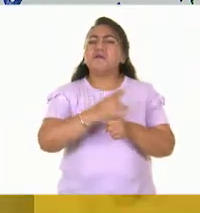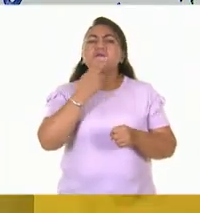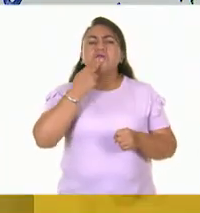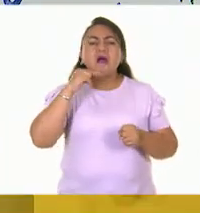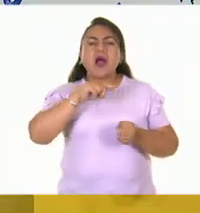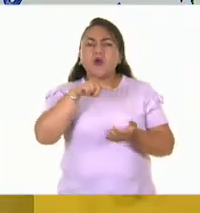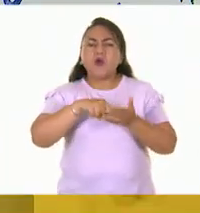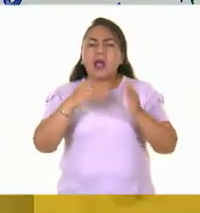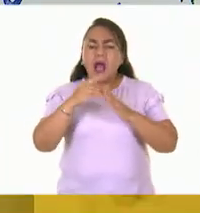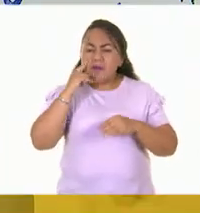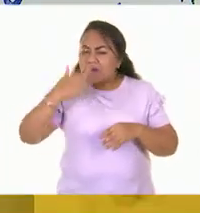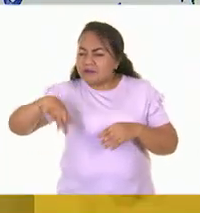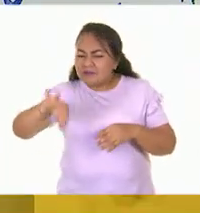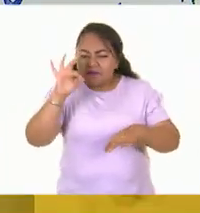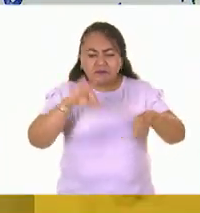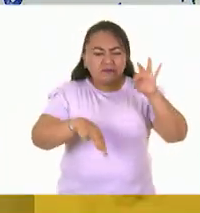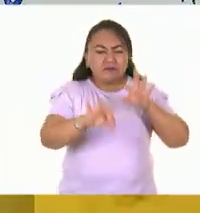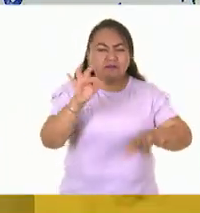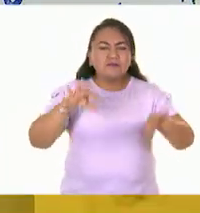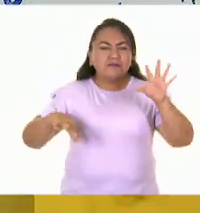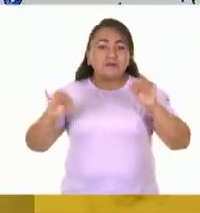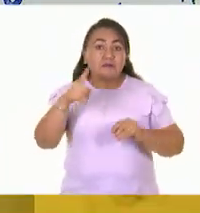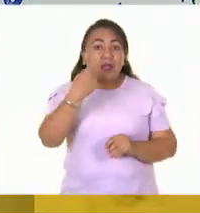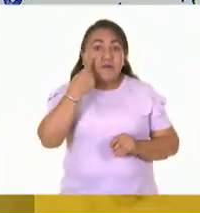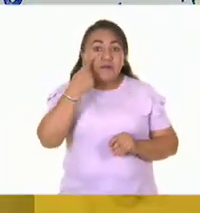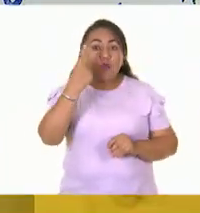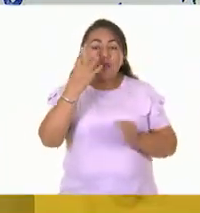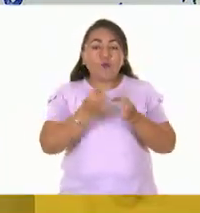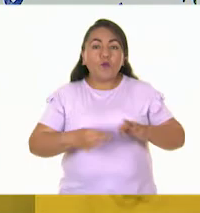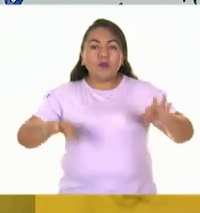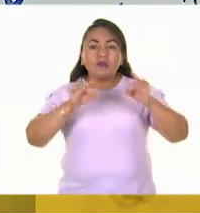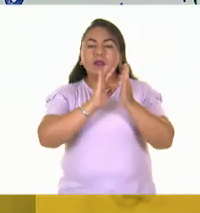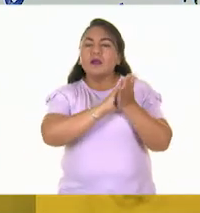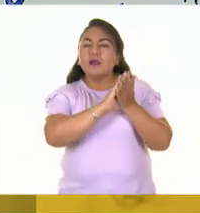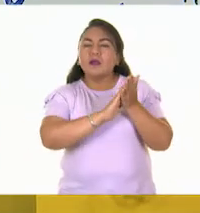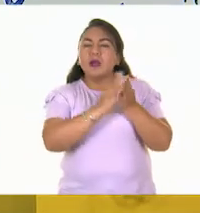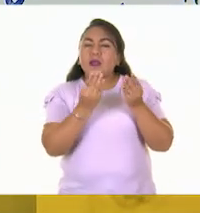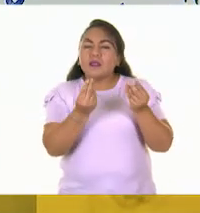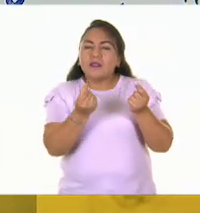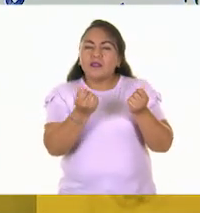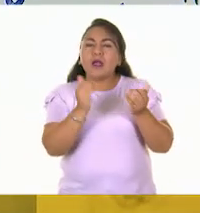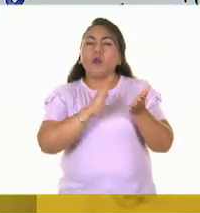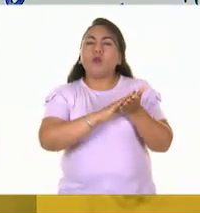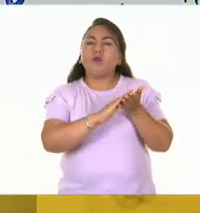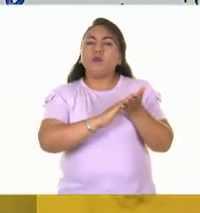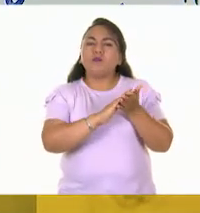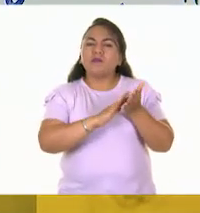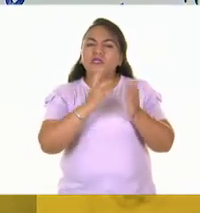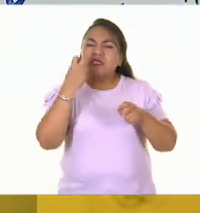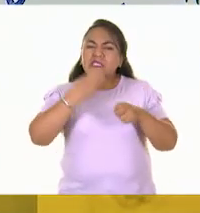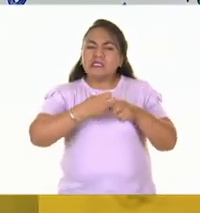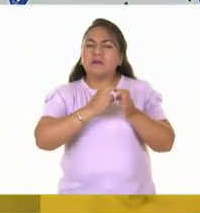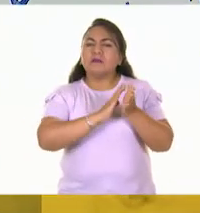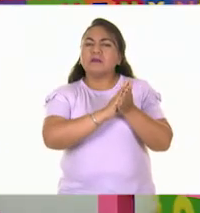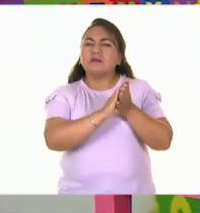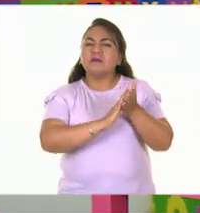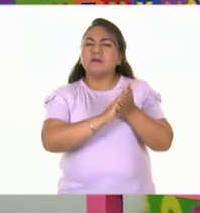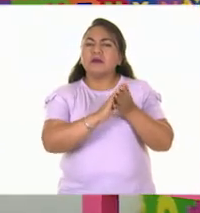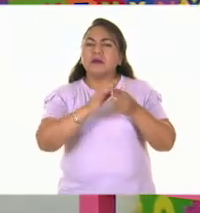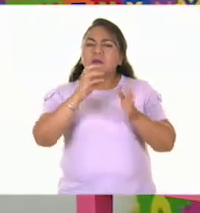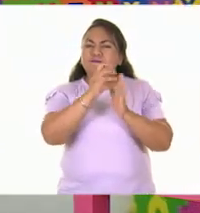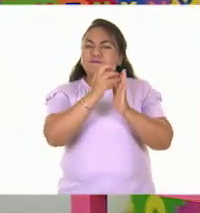cosas que haya en casa y que sobre todo fíjense en las texturas que tienen las cosas. Ah, muy bien. Entonces, yo creo que estoy